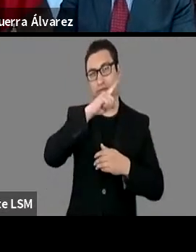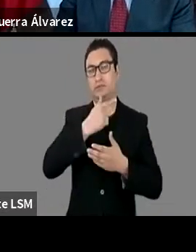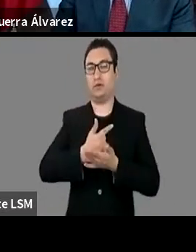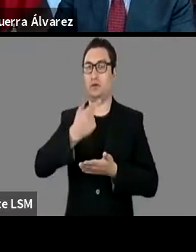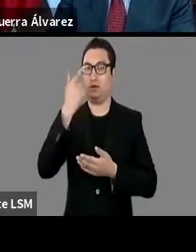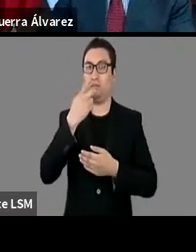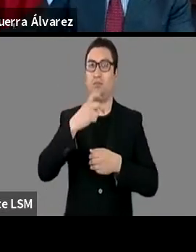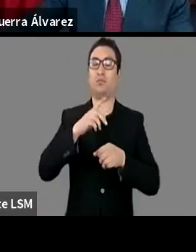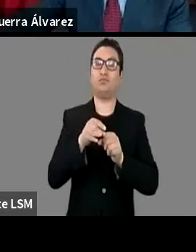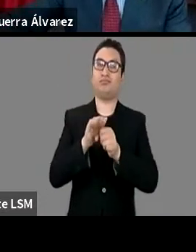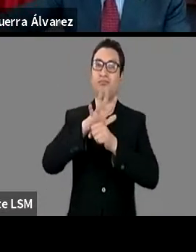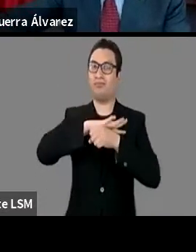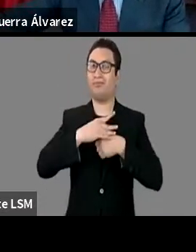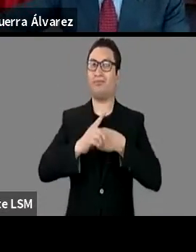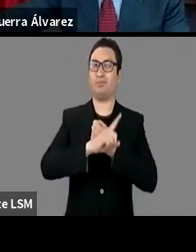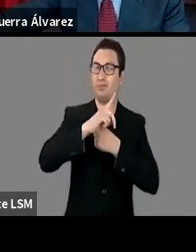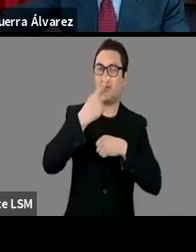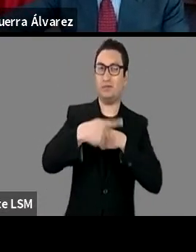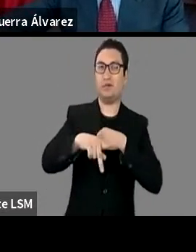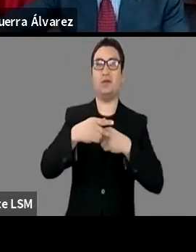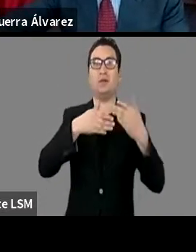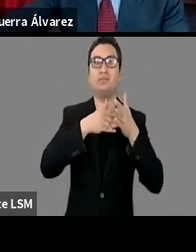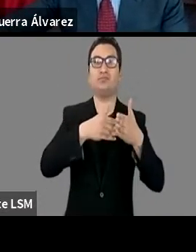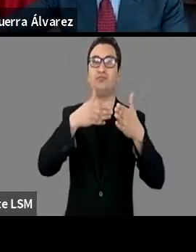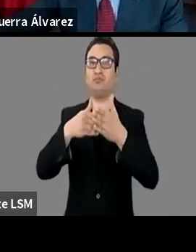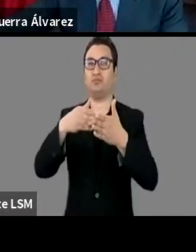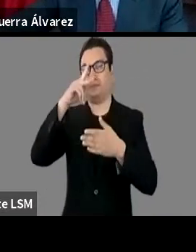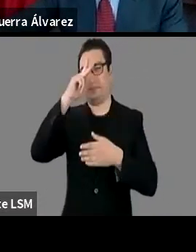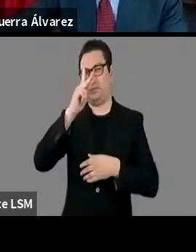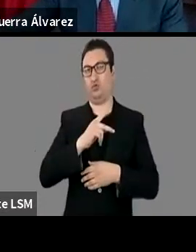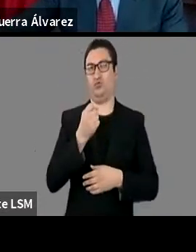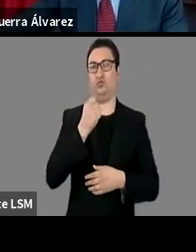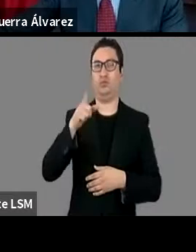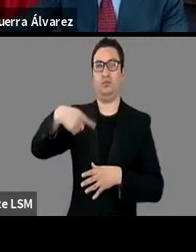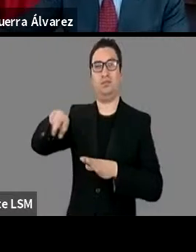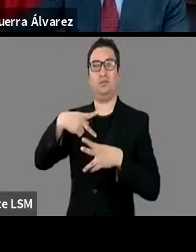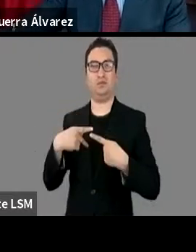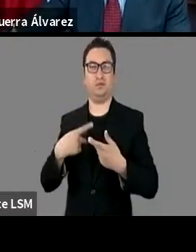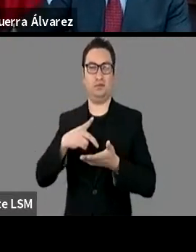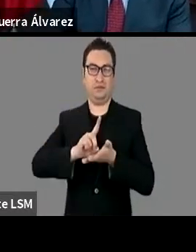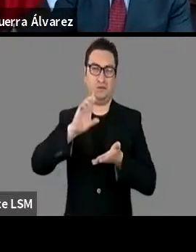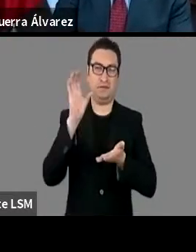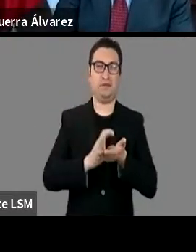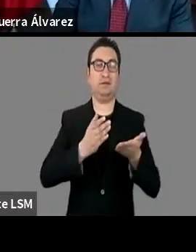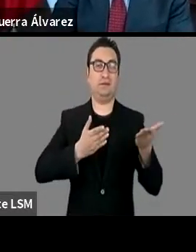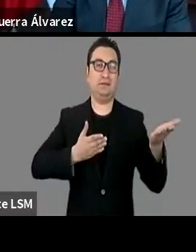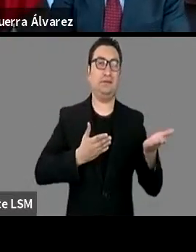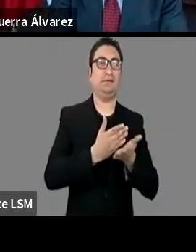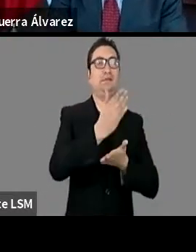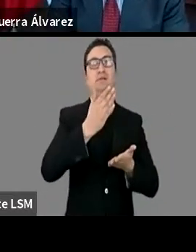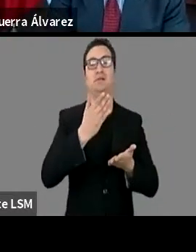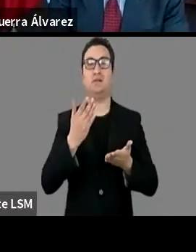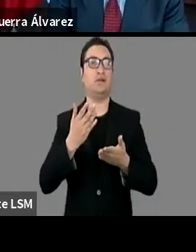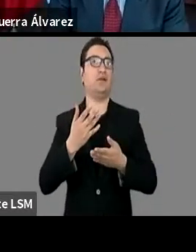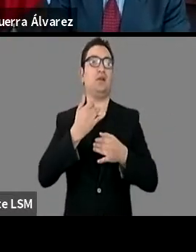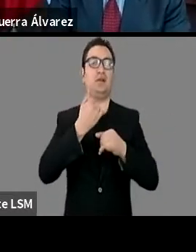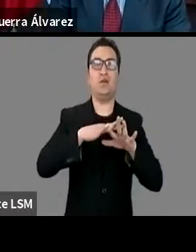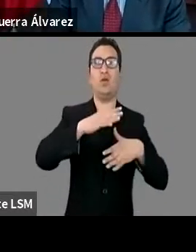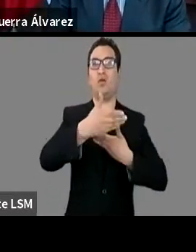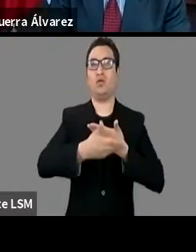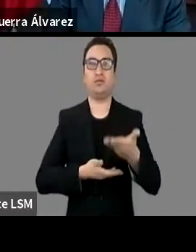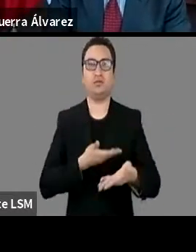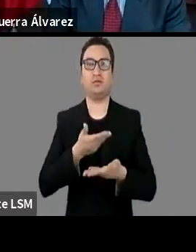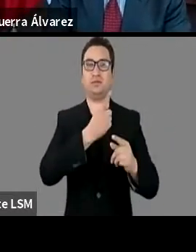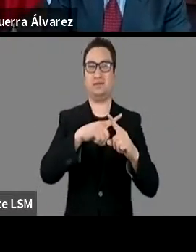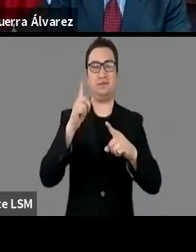con discapacidad para acceder a todo tipo de servicios, principalmente, por ejemplo, información sobre salud. Las